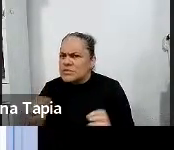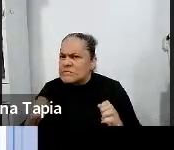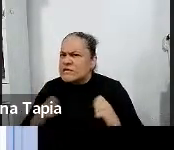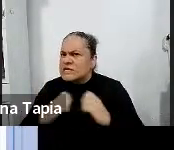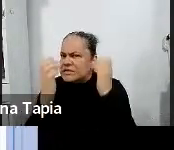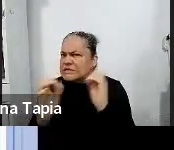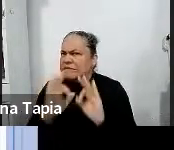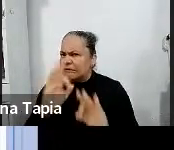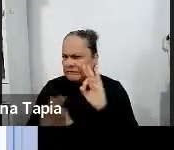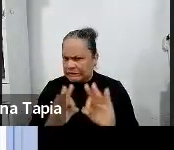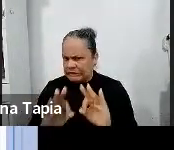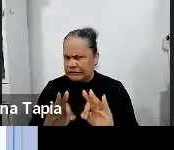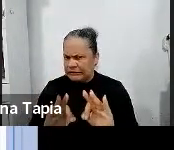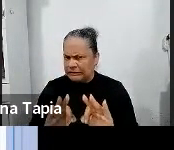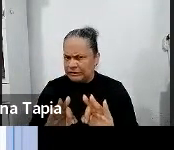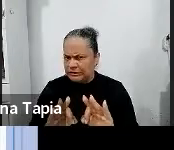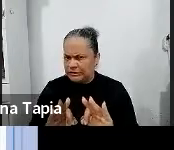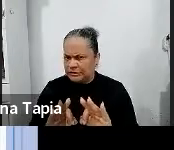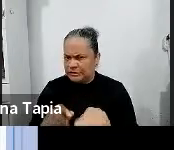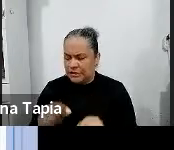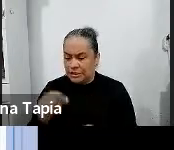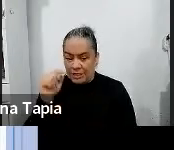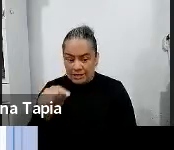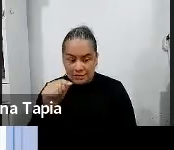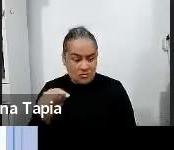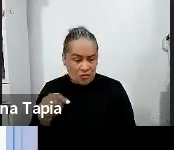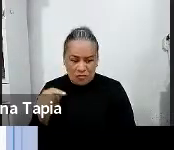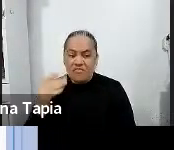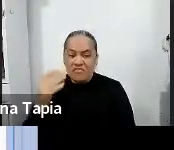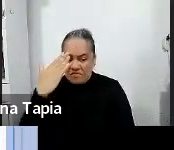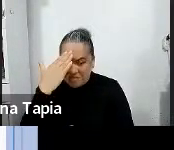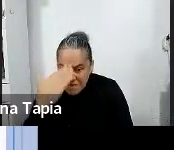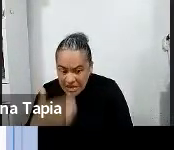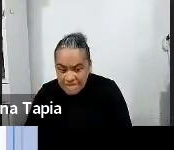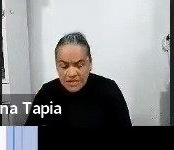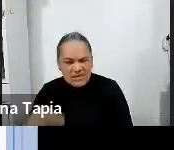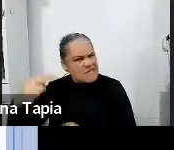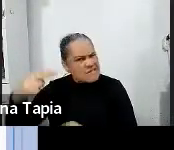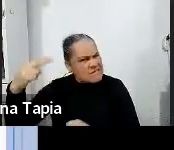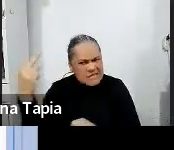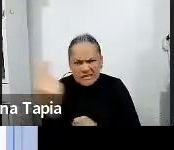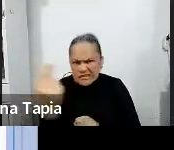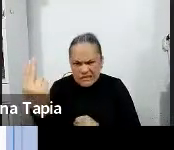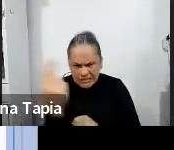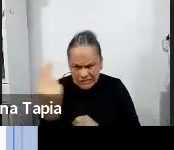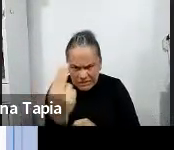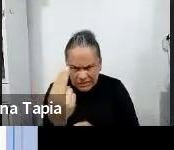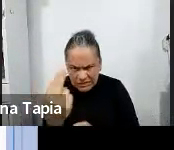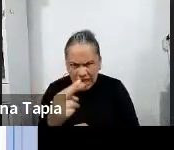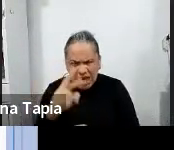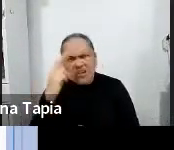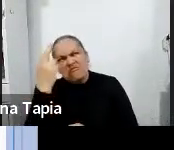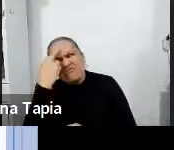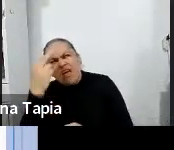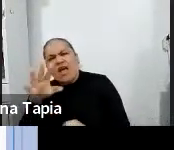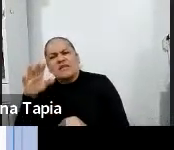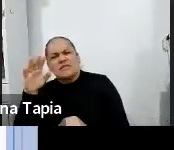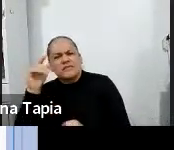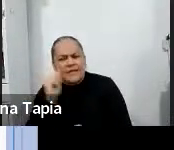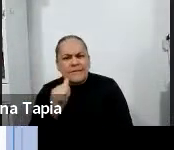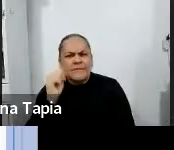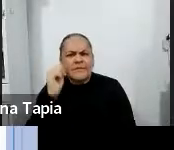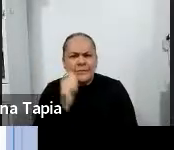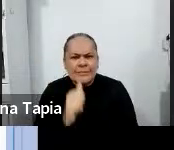es importante que el personal constantemente esté recordando esto para saber que si está ahí, no fue una obra de